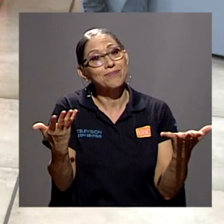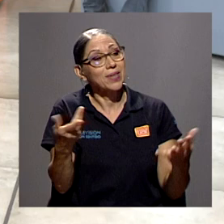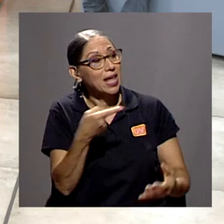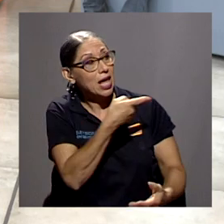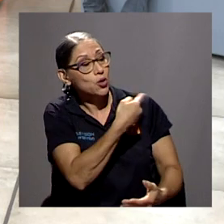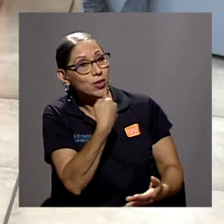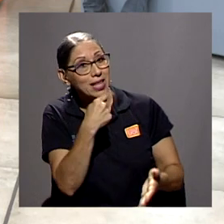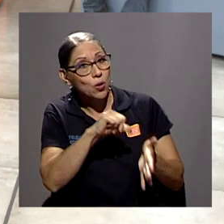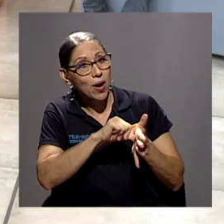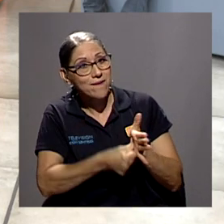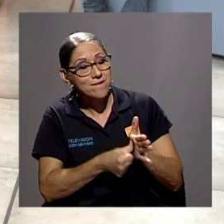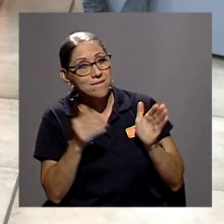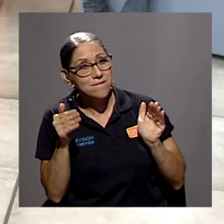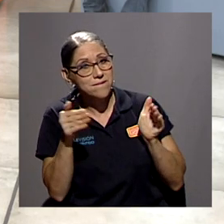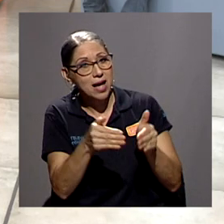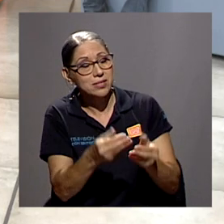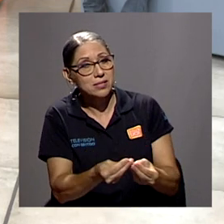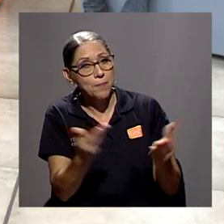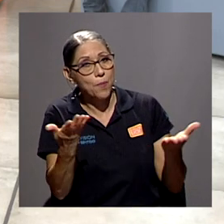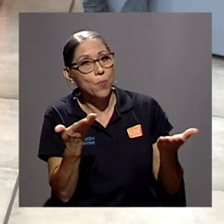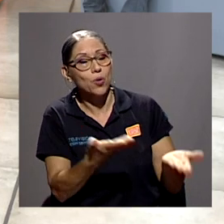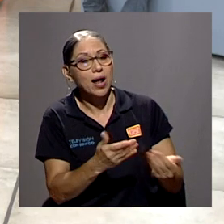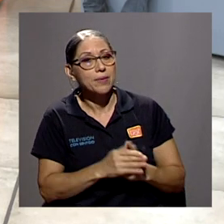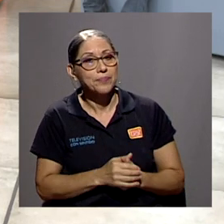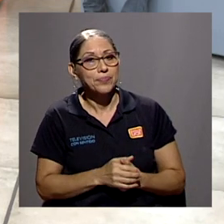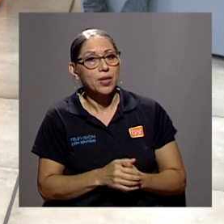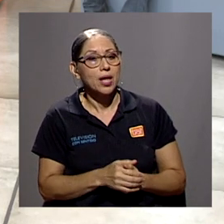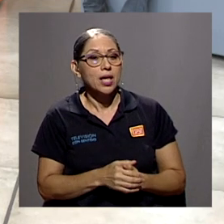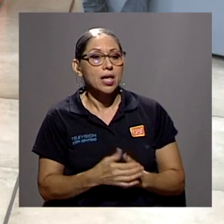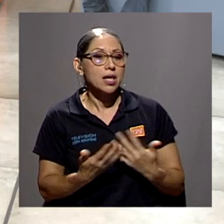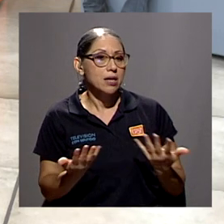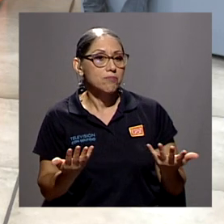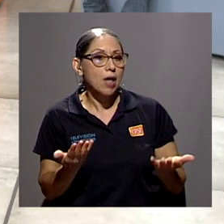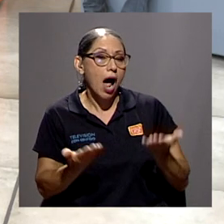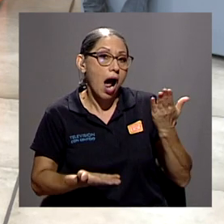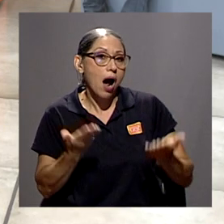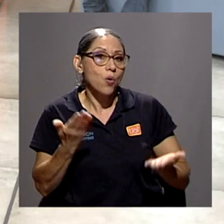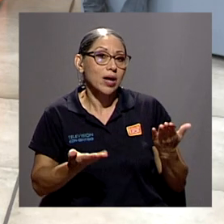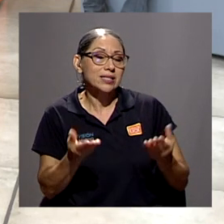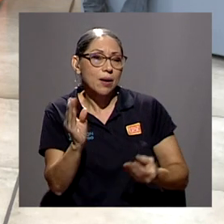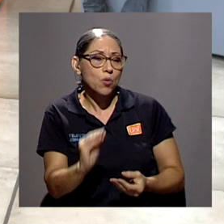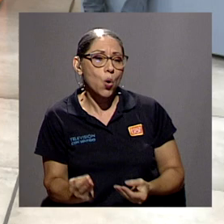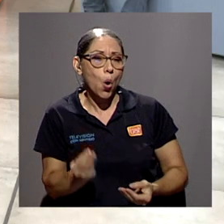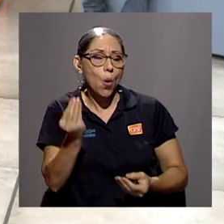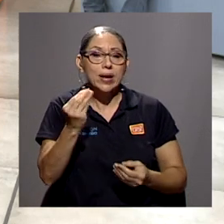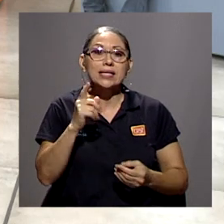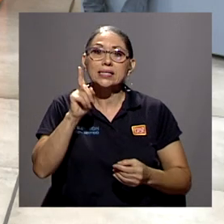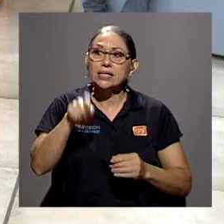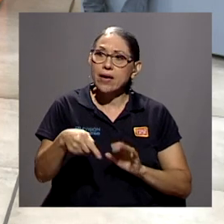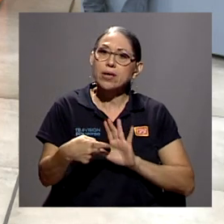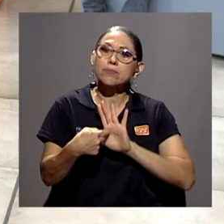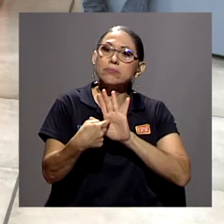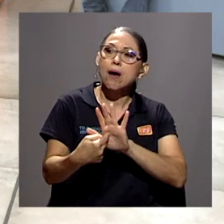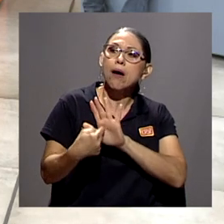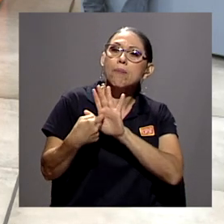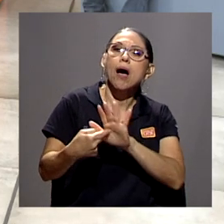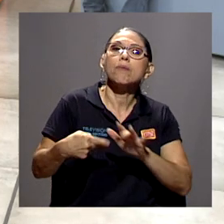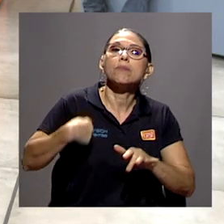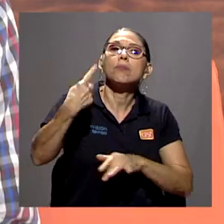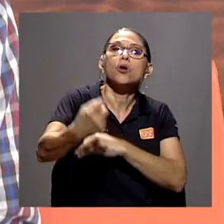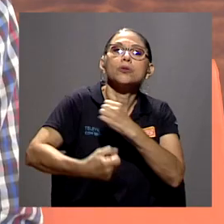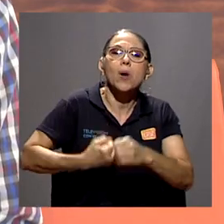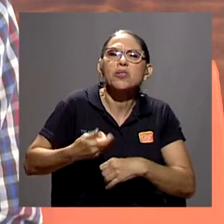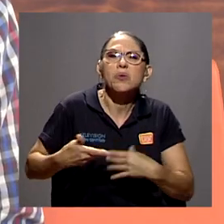un énfasis en eso y que de repente aunque están muy jóvenes tienen que ir proyectando que viene ya para el próximo